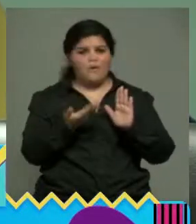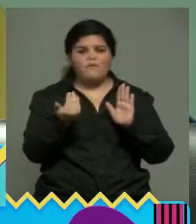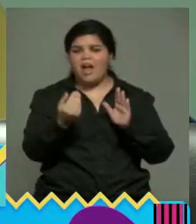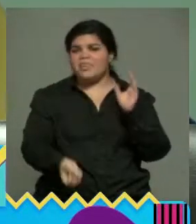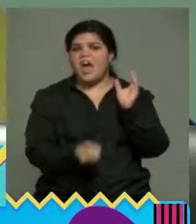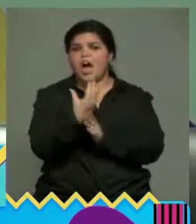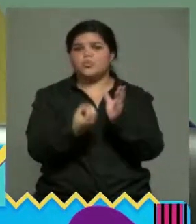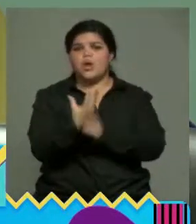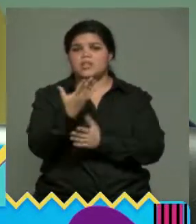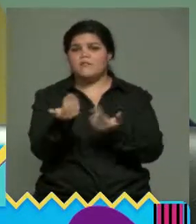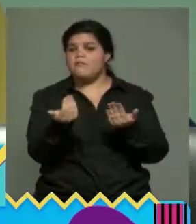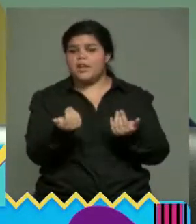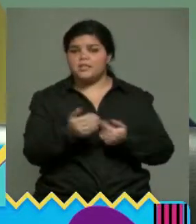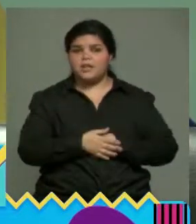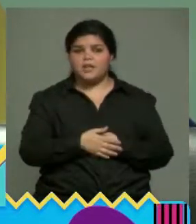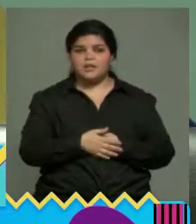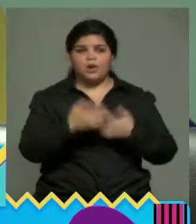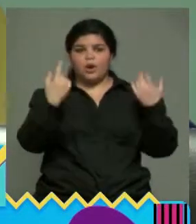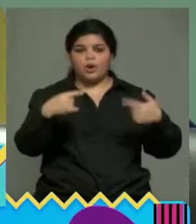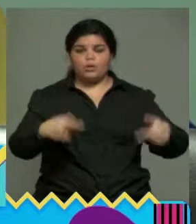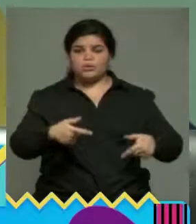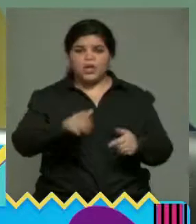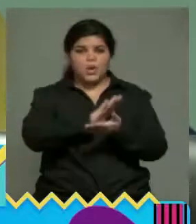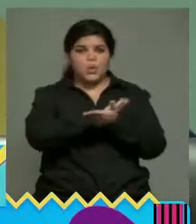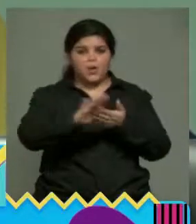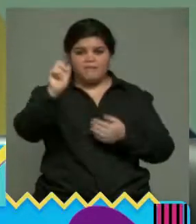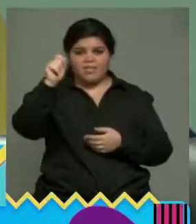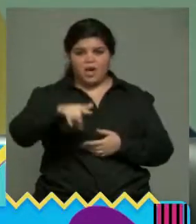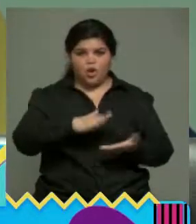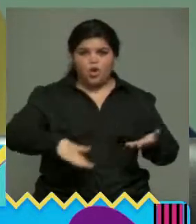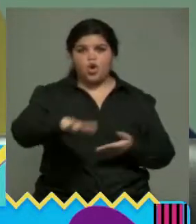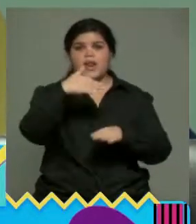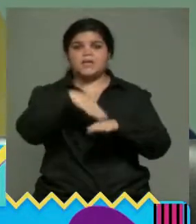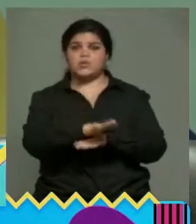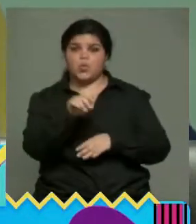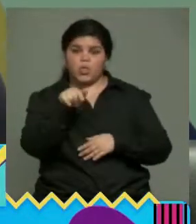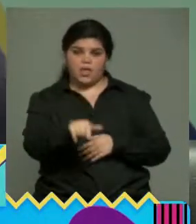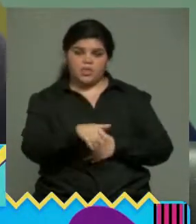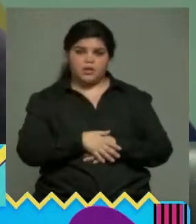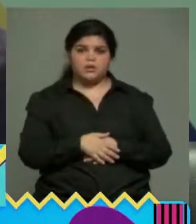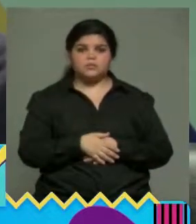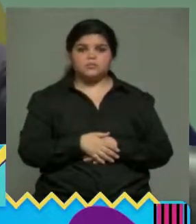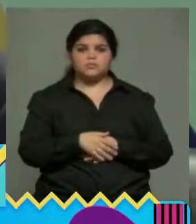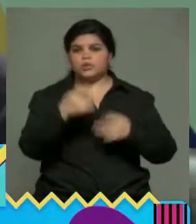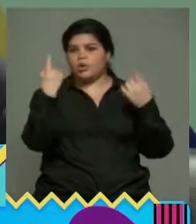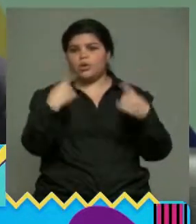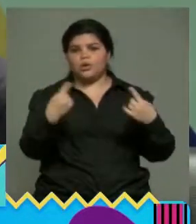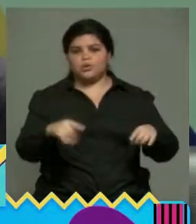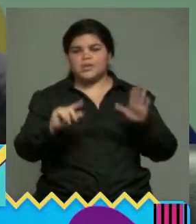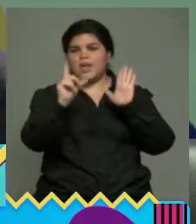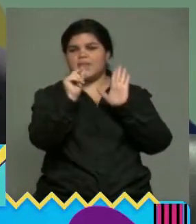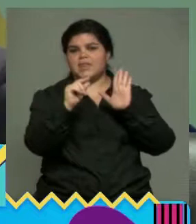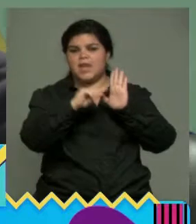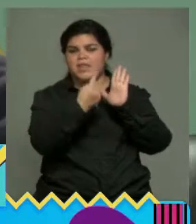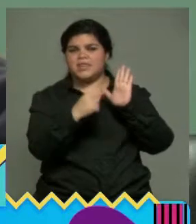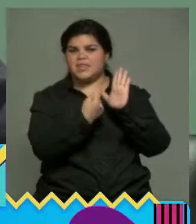falta ajustarlo a las nuevas condiciones que tiene la ciudad. Y bueno, y toca varios aspectos técnicos